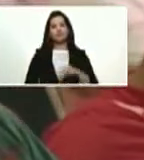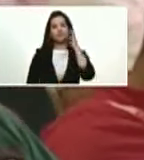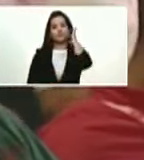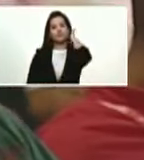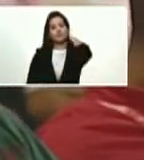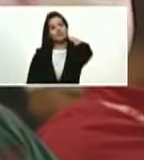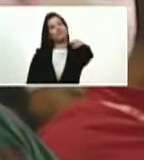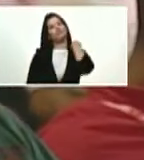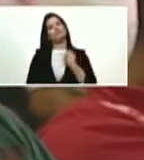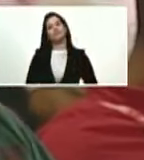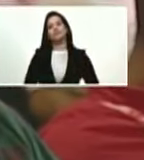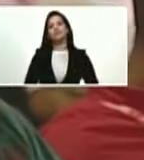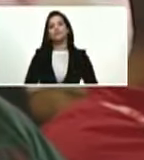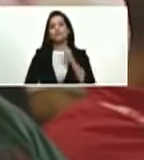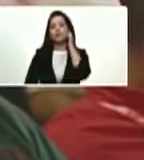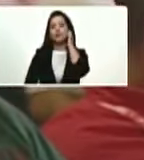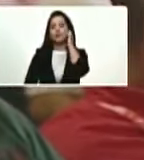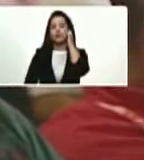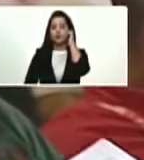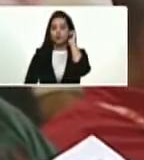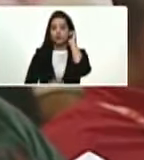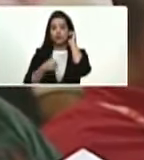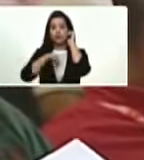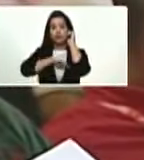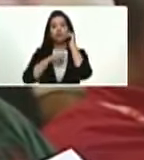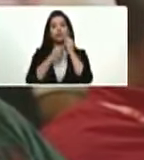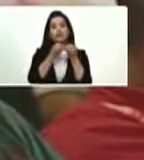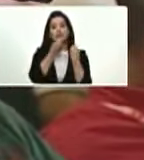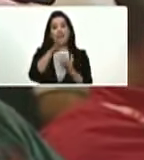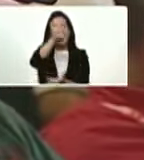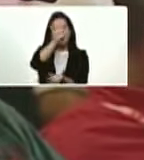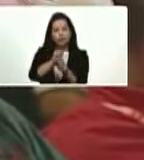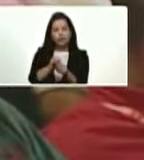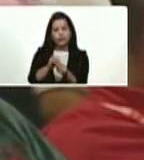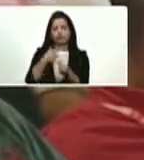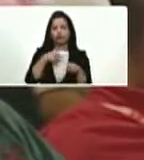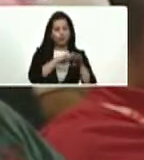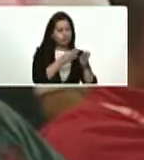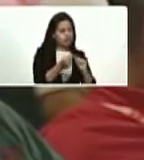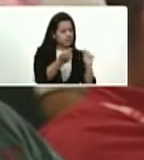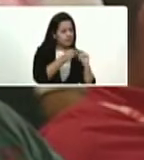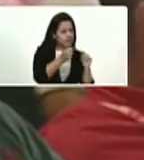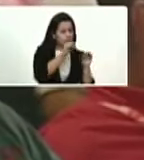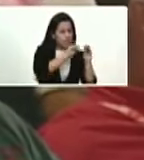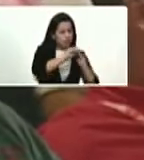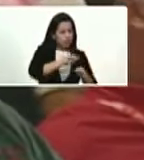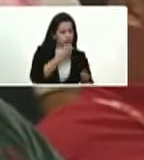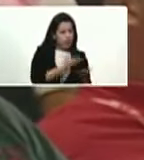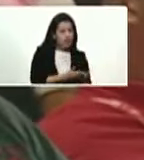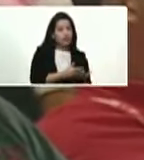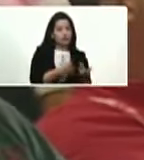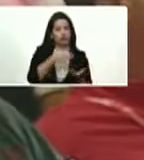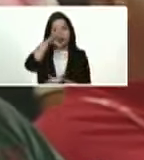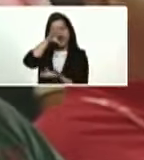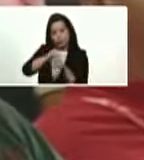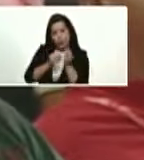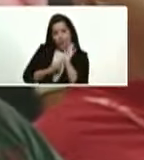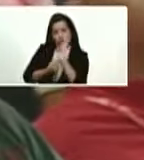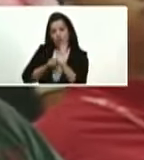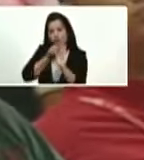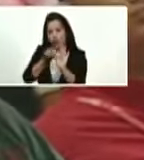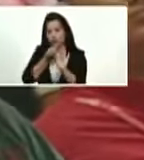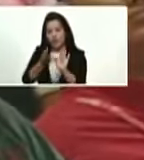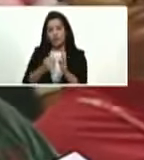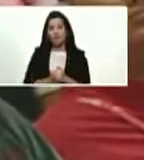a darle un resumen de nuestra mesa de trabajo. Todos los tecnólogos, científicos, investigadores del Estado Zulia y de la